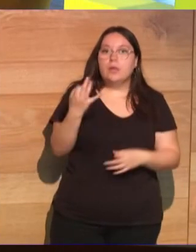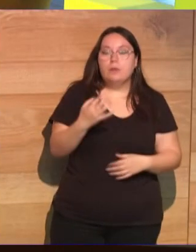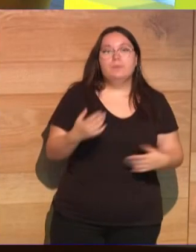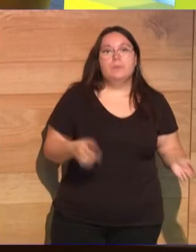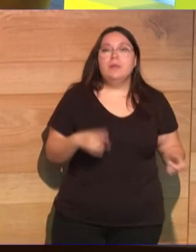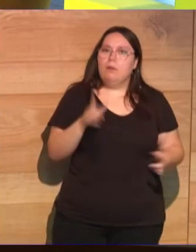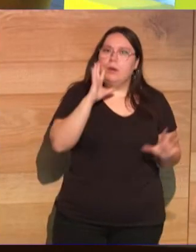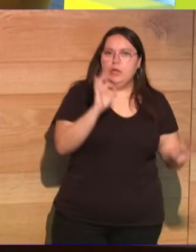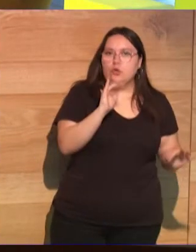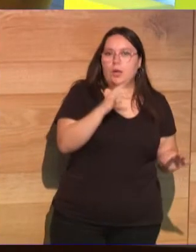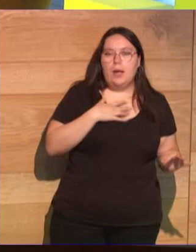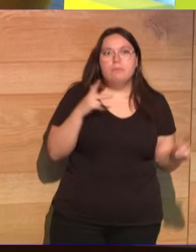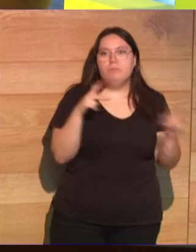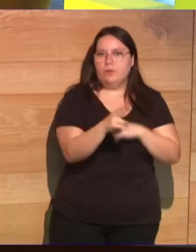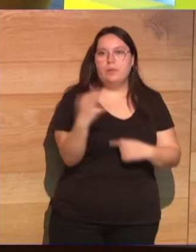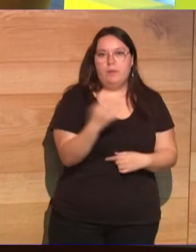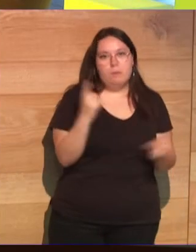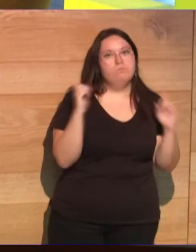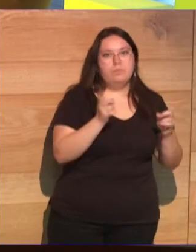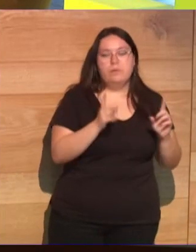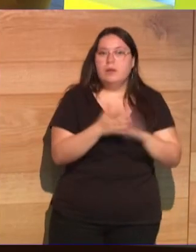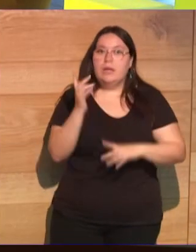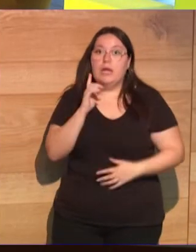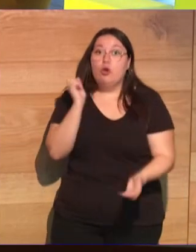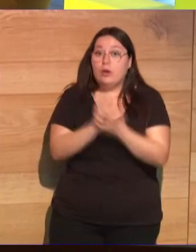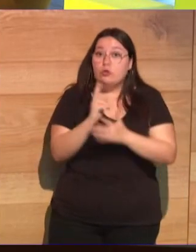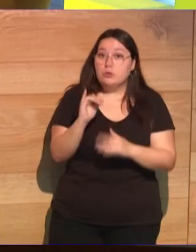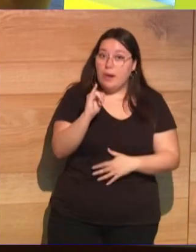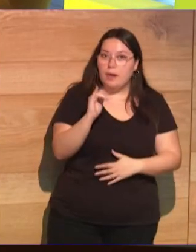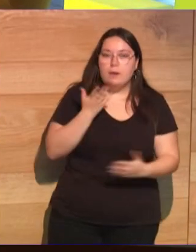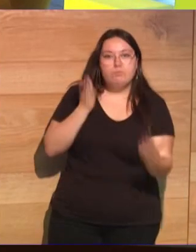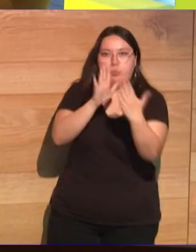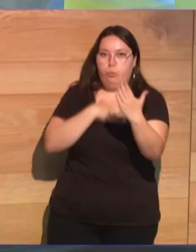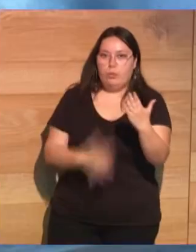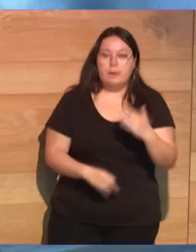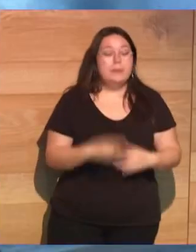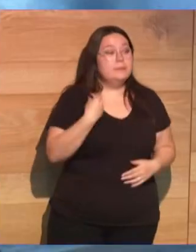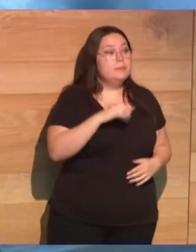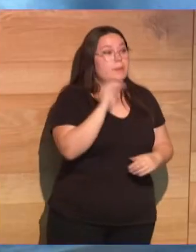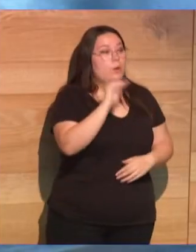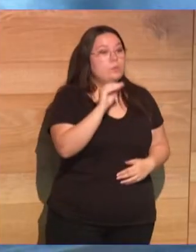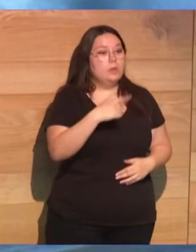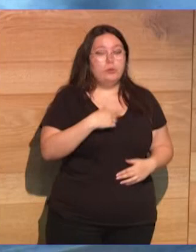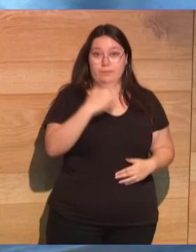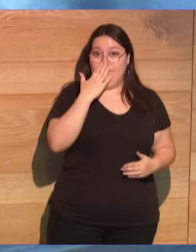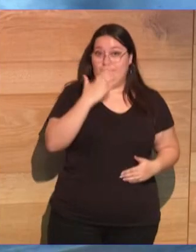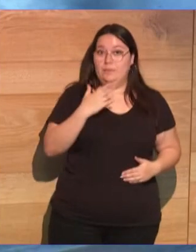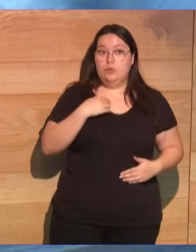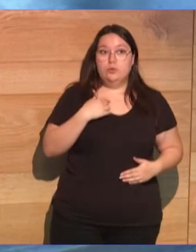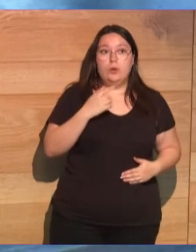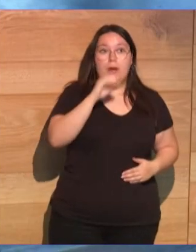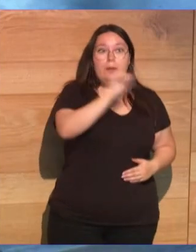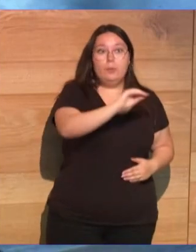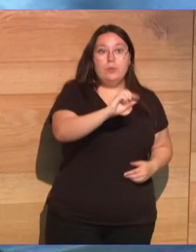saber que hay riesgos, mitigarlos y afrontar los retos que trae. Sí, además esta misma pregunta he de confesar que no solamente os la he